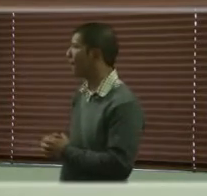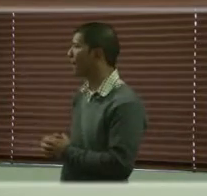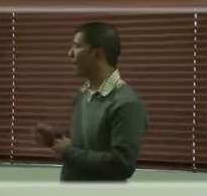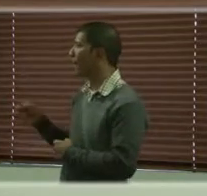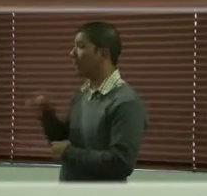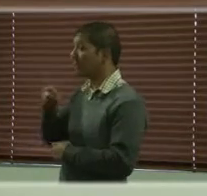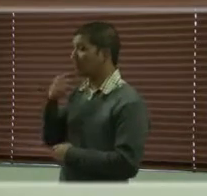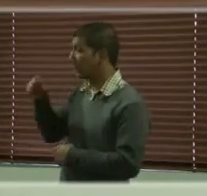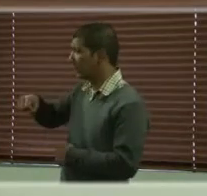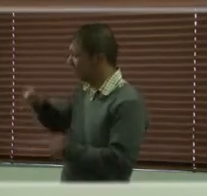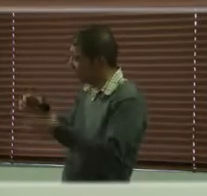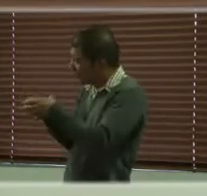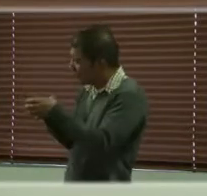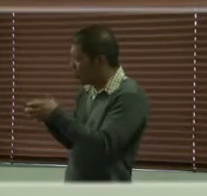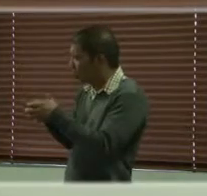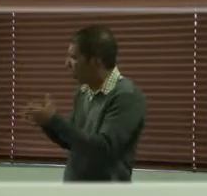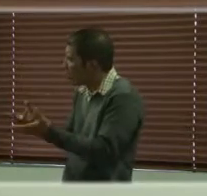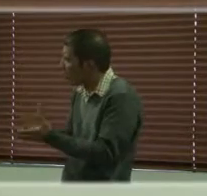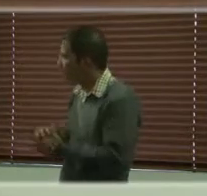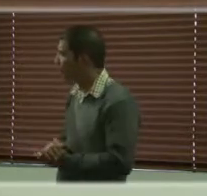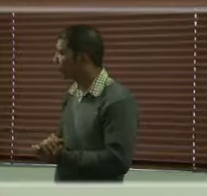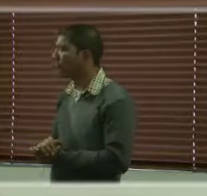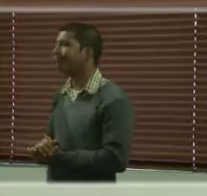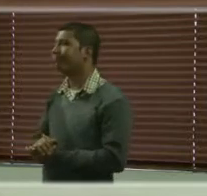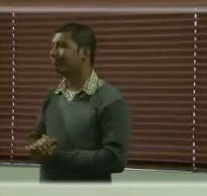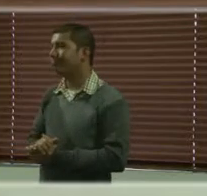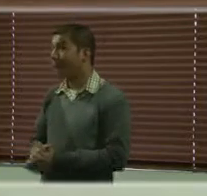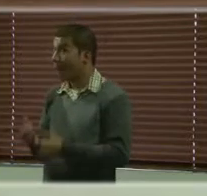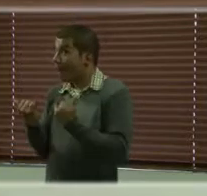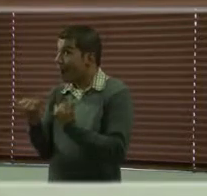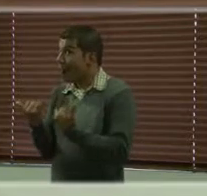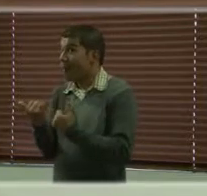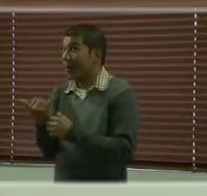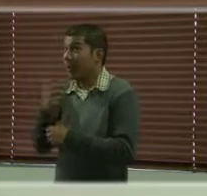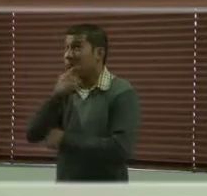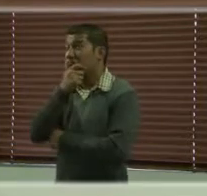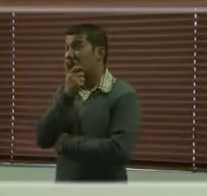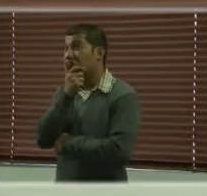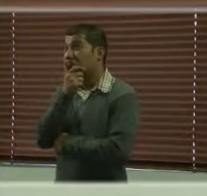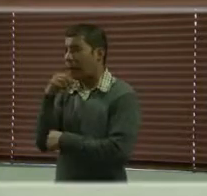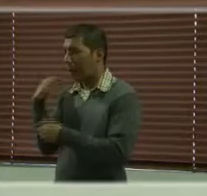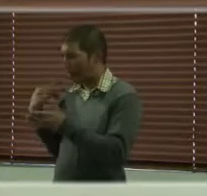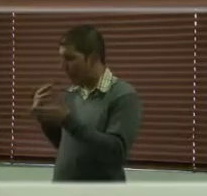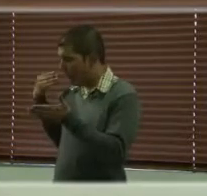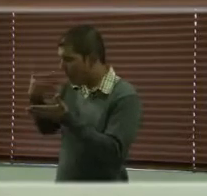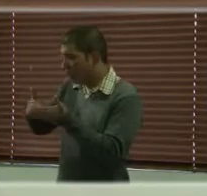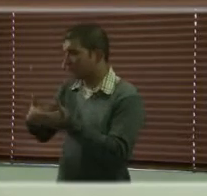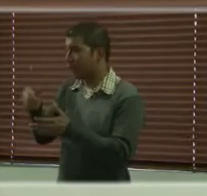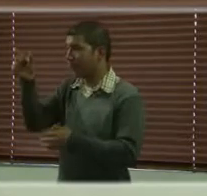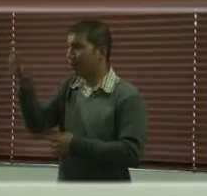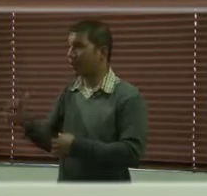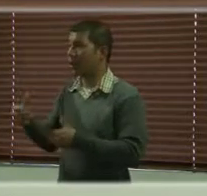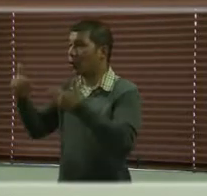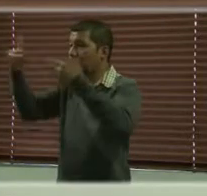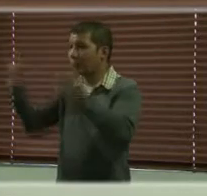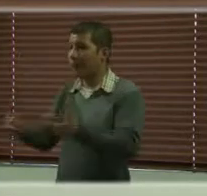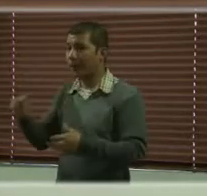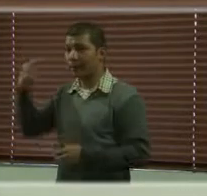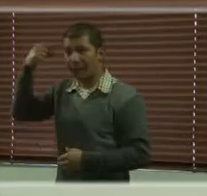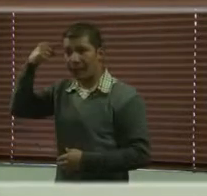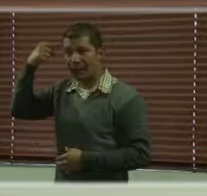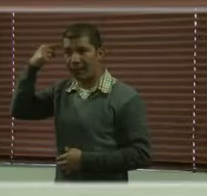hasta el momento no ha habido ningún integrante del comité que tenga discapacidad intelectual es eso es muy cierto si han